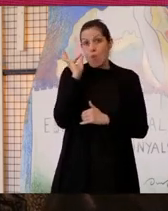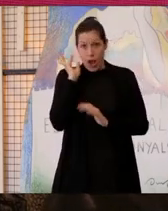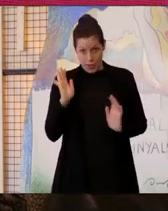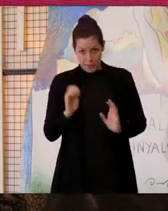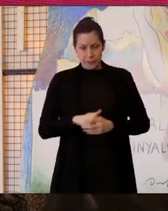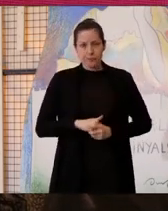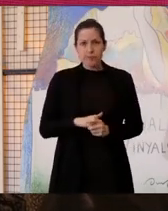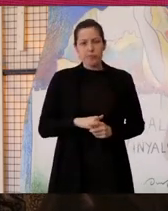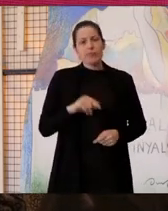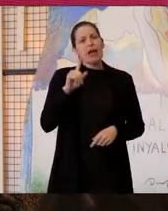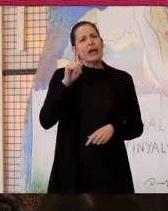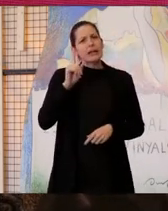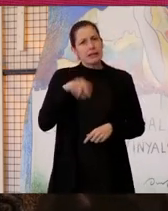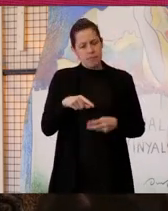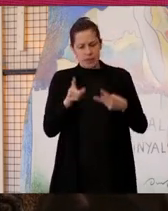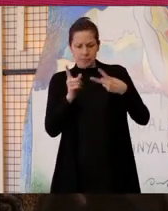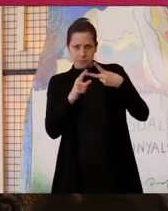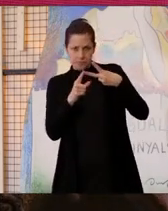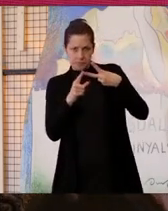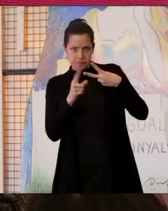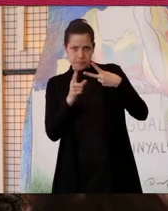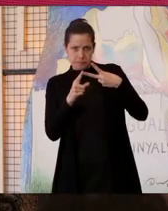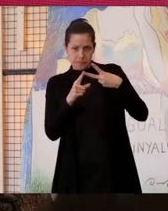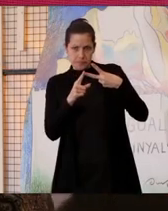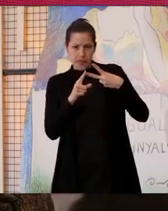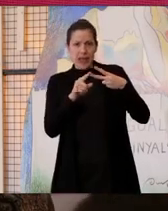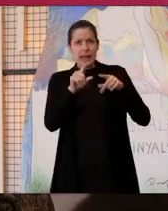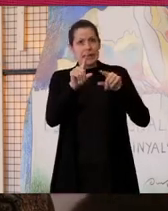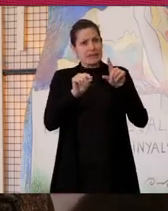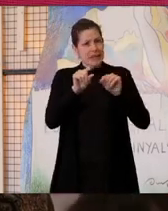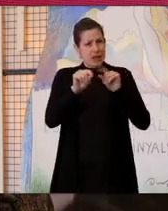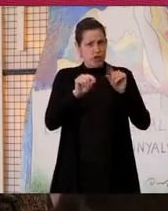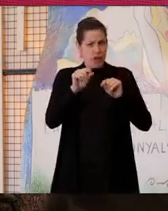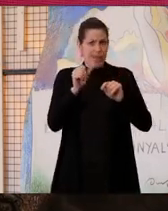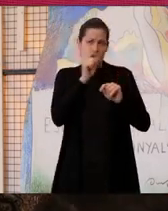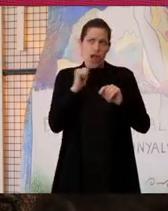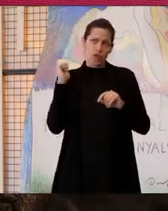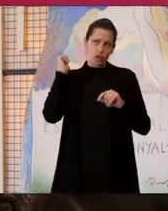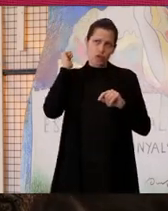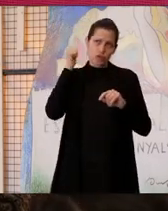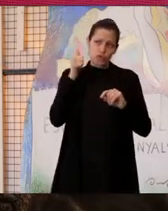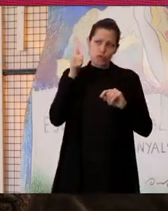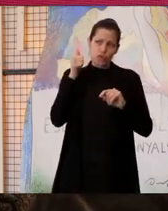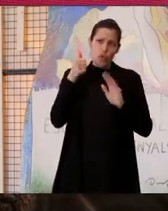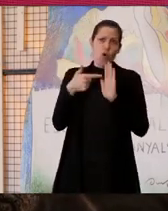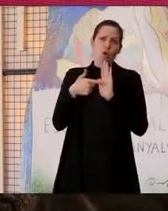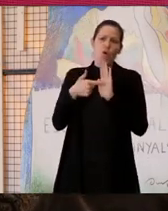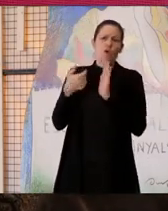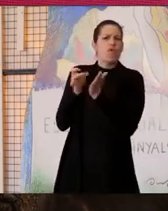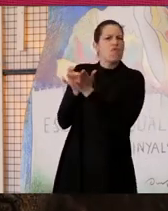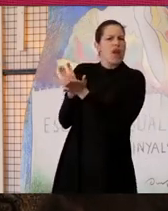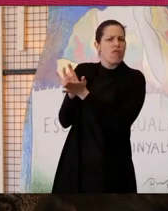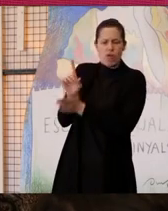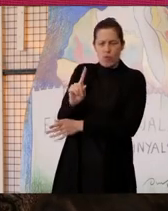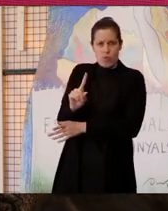que no iba a quitar a los seleccionados de años anteriores pero que a partir de aquel año todos los jóvenes